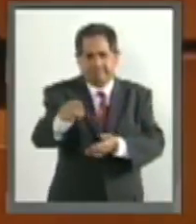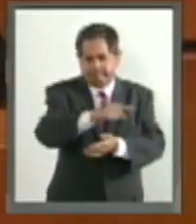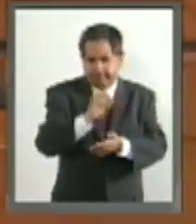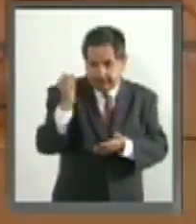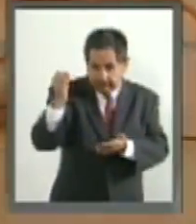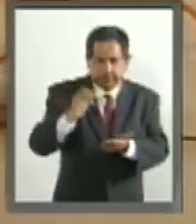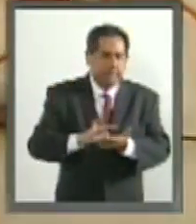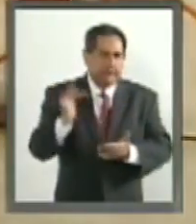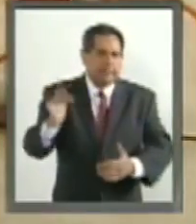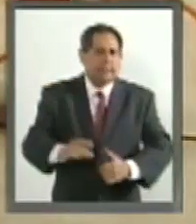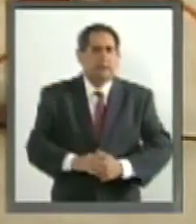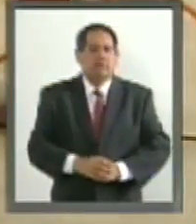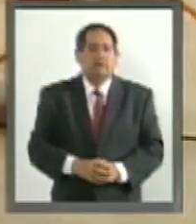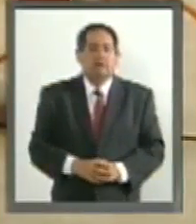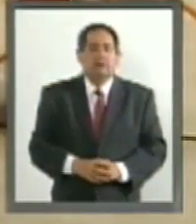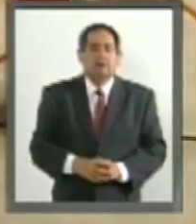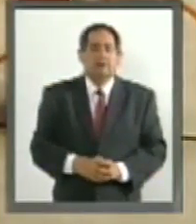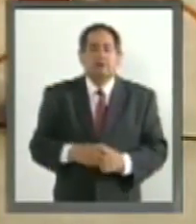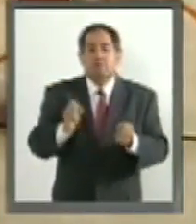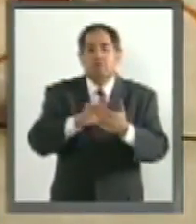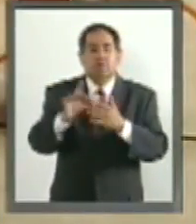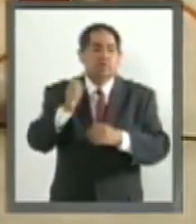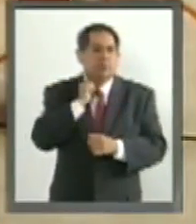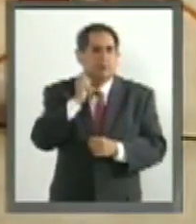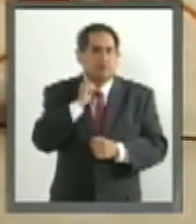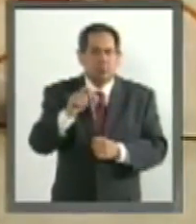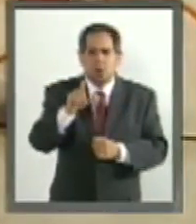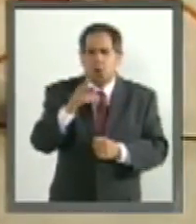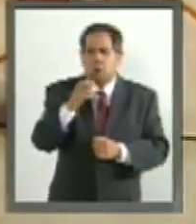gracias muchas gracias senadora lucero saldaña